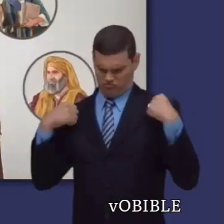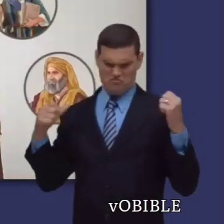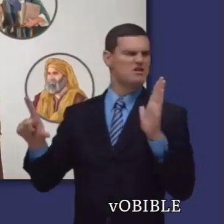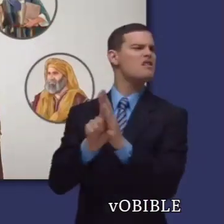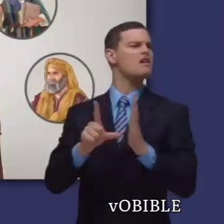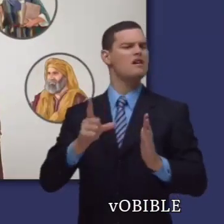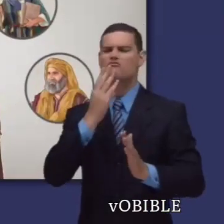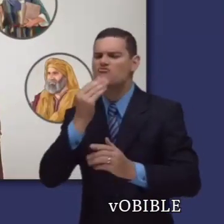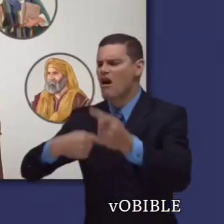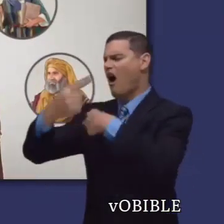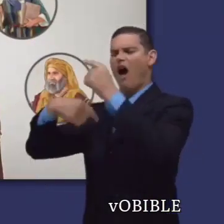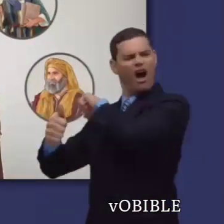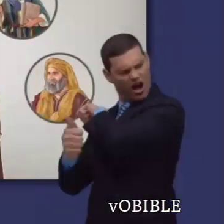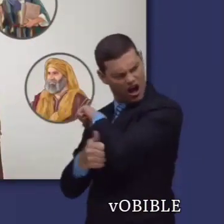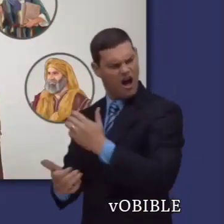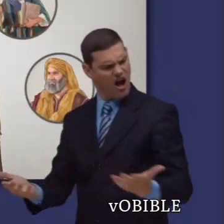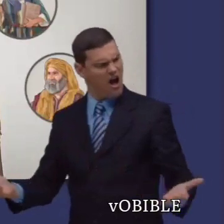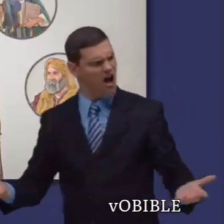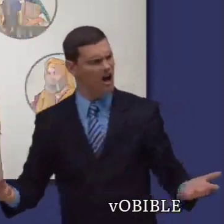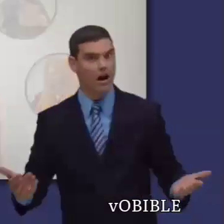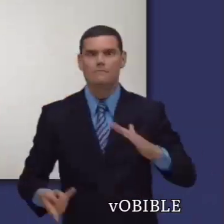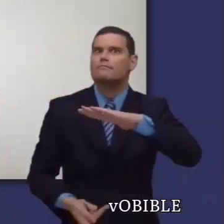y una historia que se remontaba hasta Abraham.